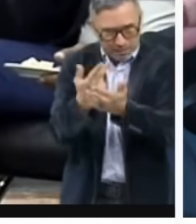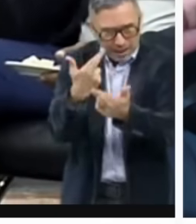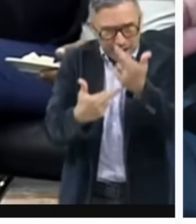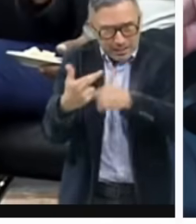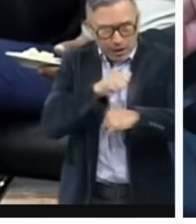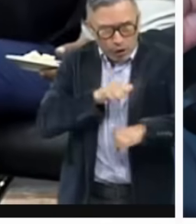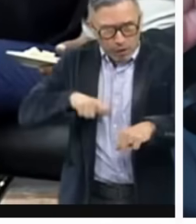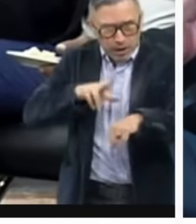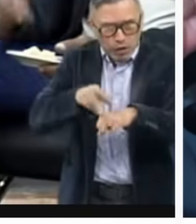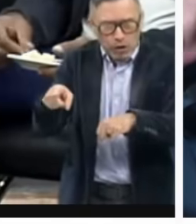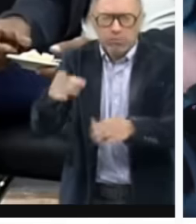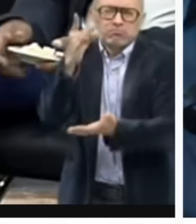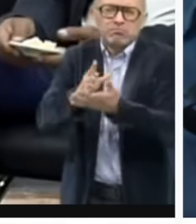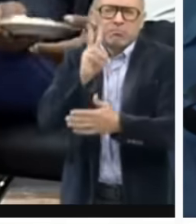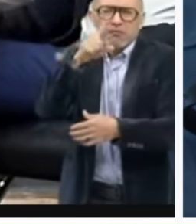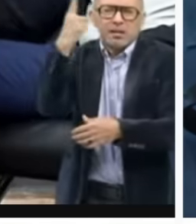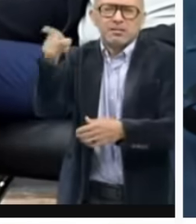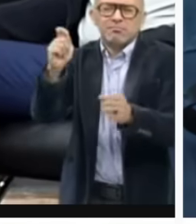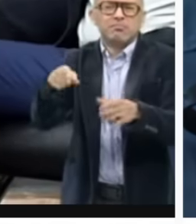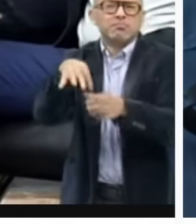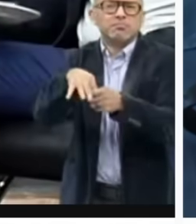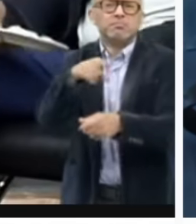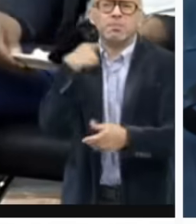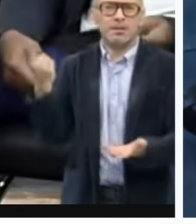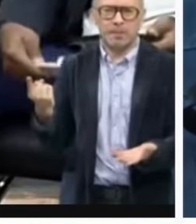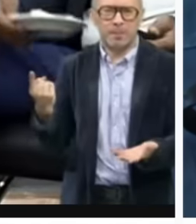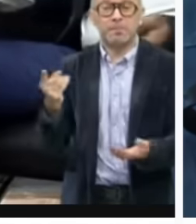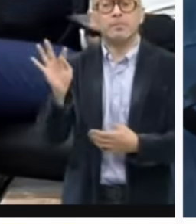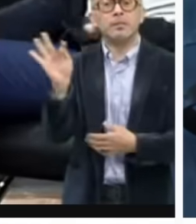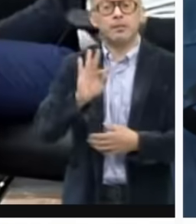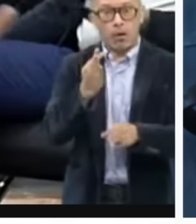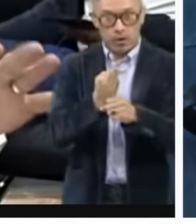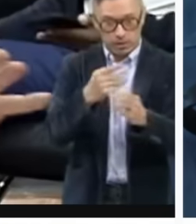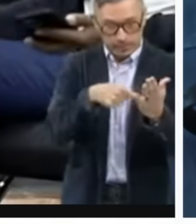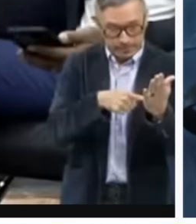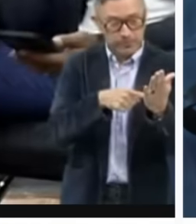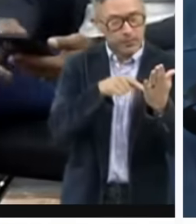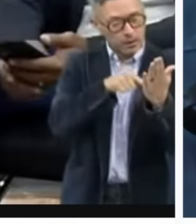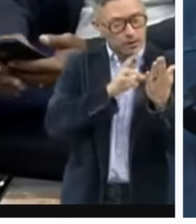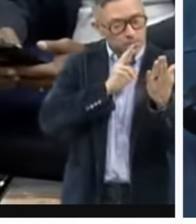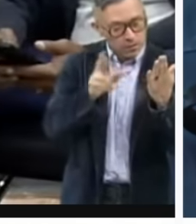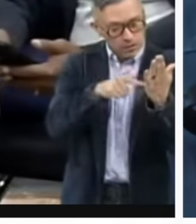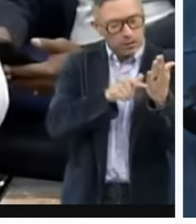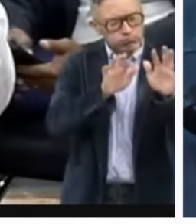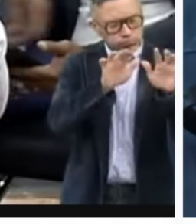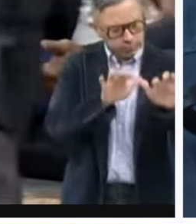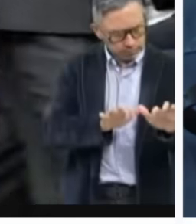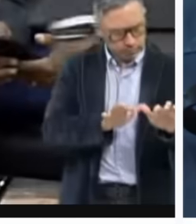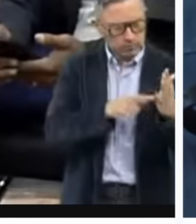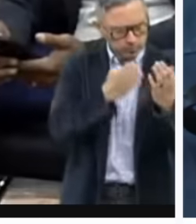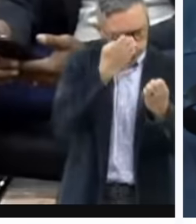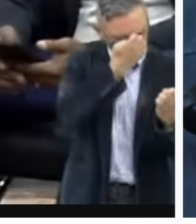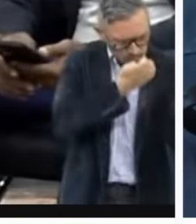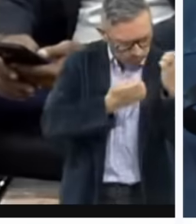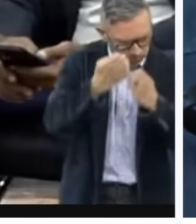Entonces, aquí creo yo, pues, digamos, en el análisis de la respuesta, en el análisis jurídico, en la